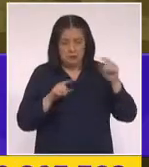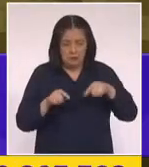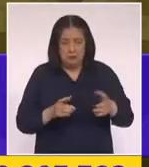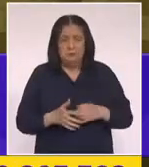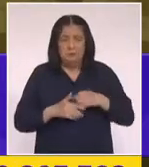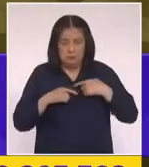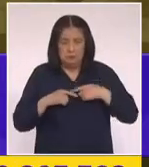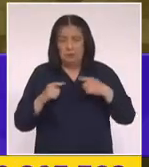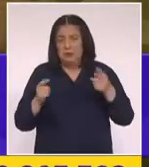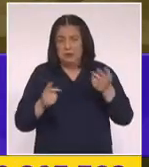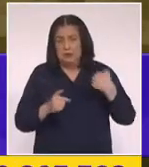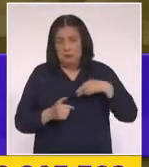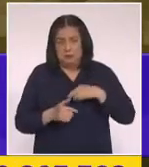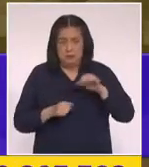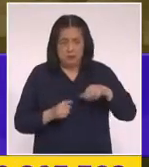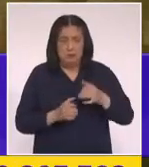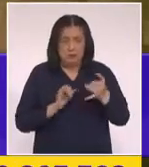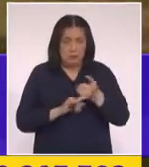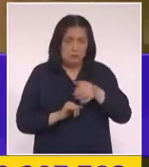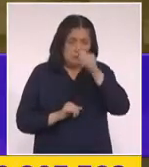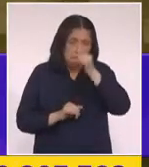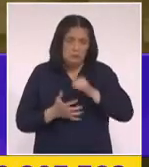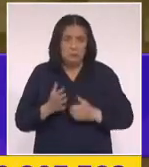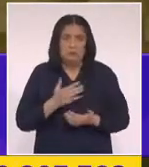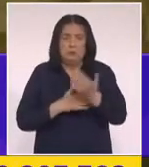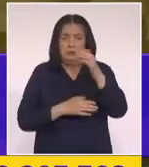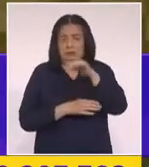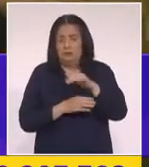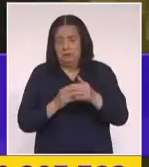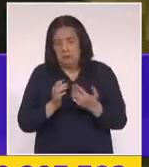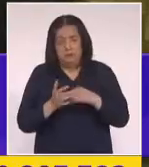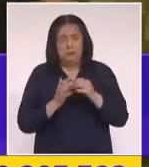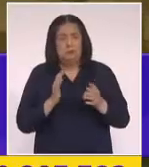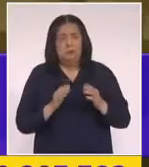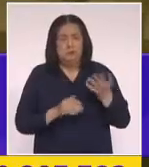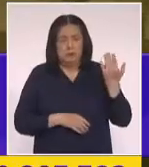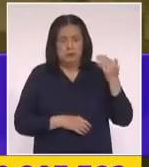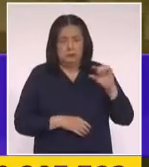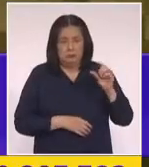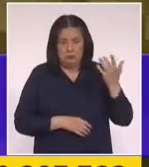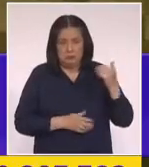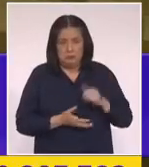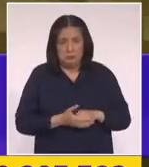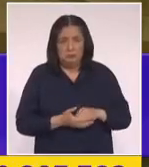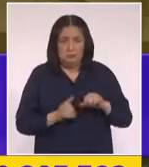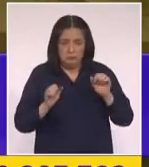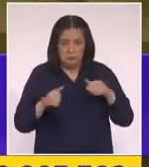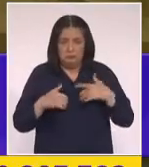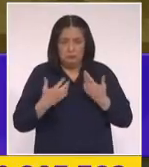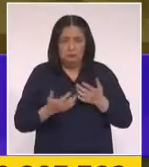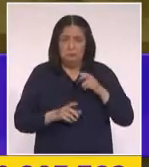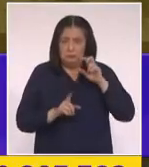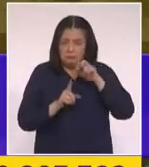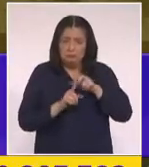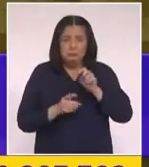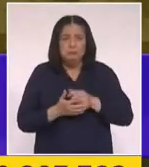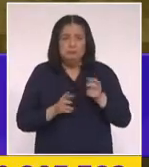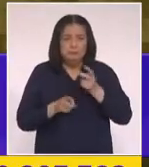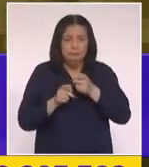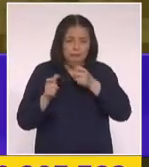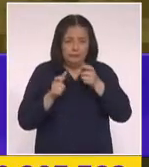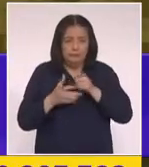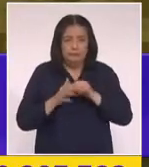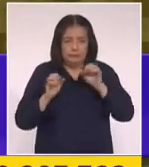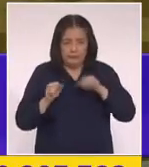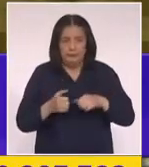mensaje contundente. Nosotros estamos sábado, domingo, noche, mañana, madrugada, como hace poco hemos estado, para estar justamente custodiando y vigilando